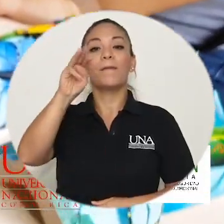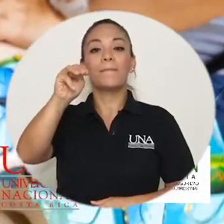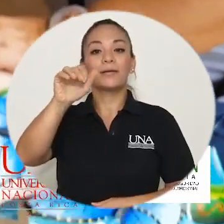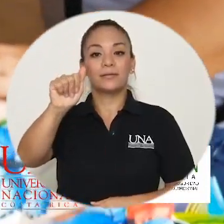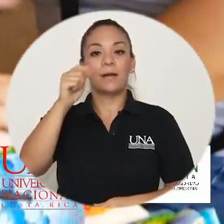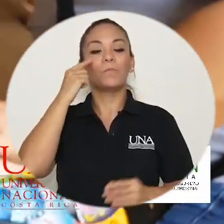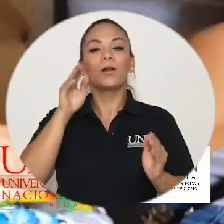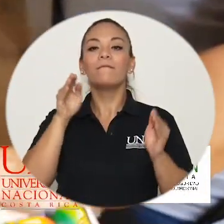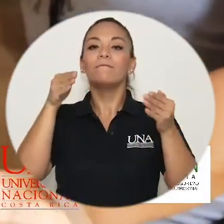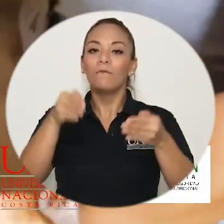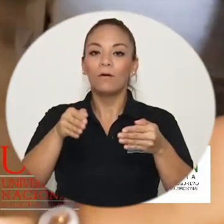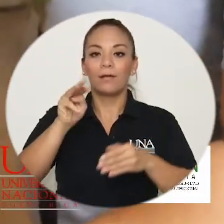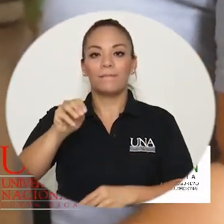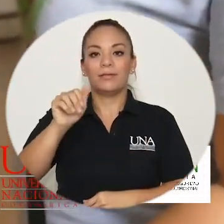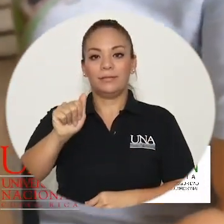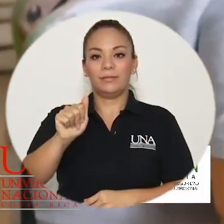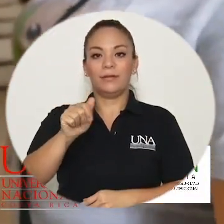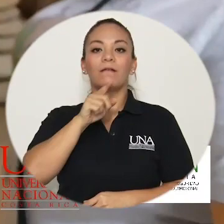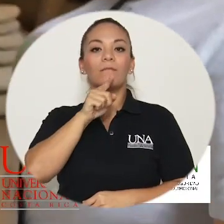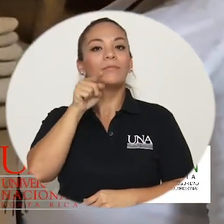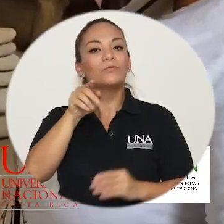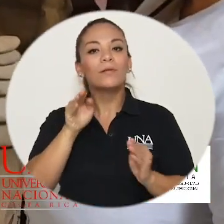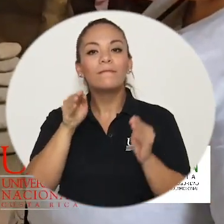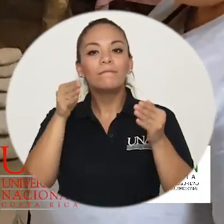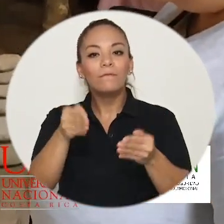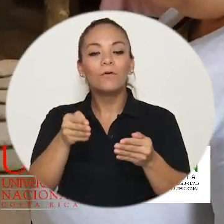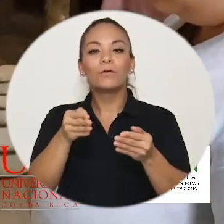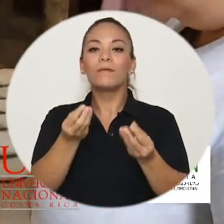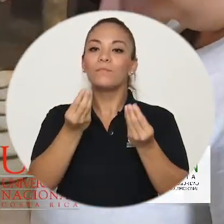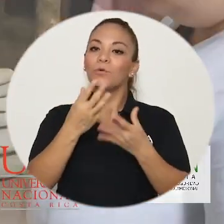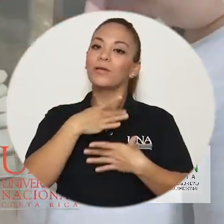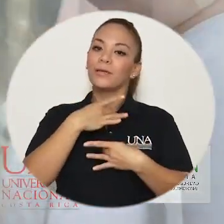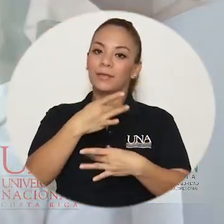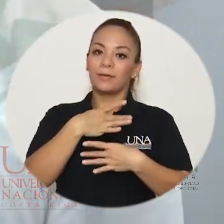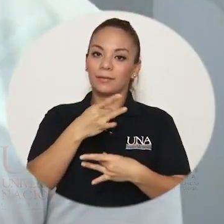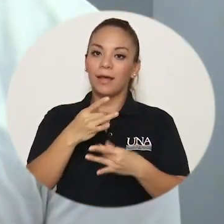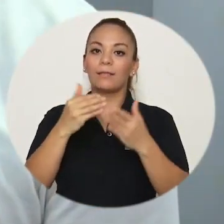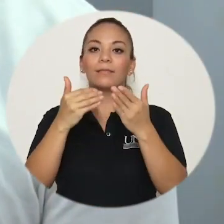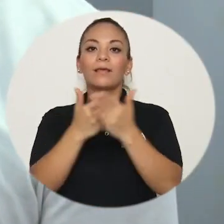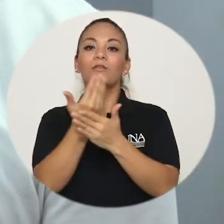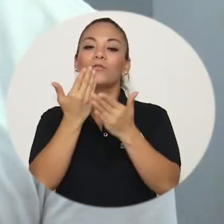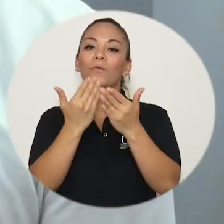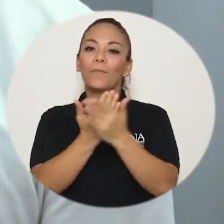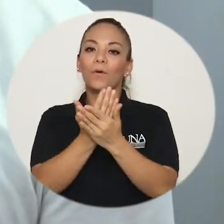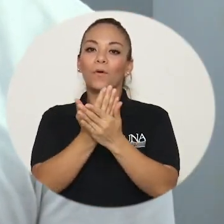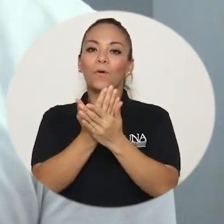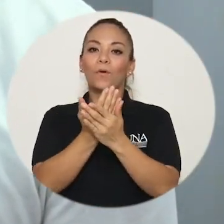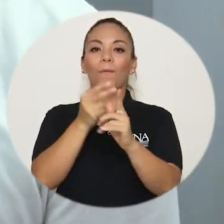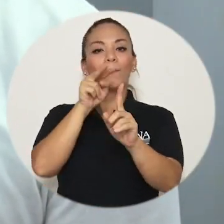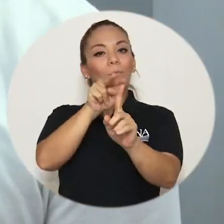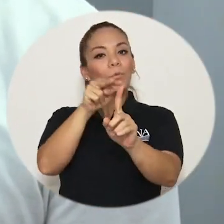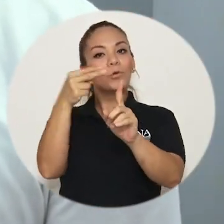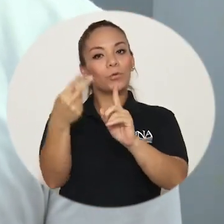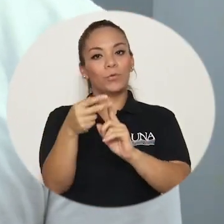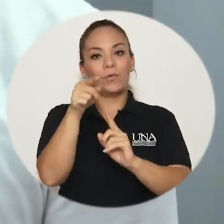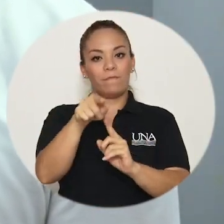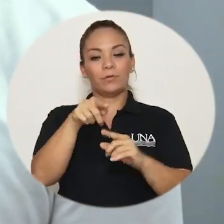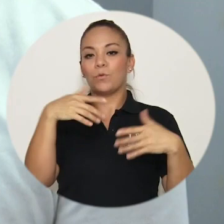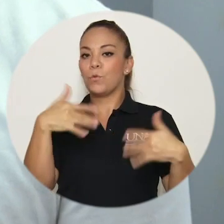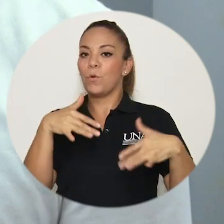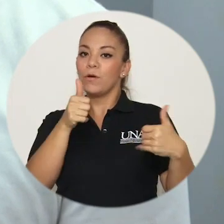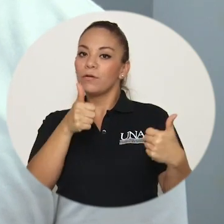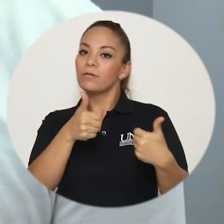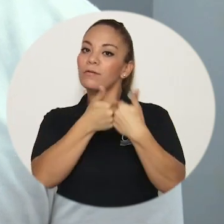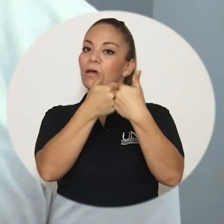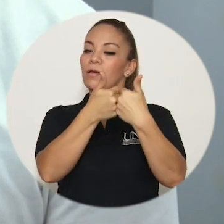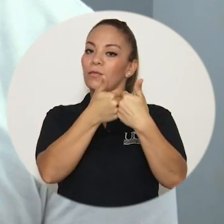Escogí la maestría por el enfoque de la maestría. Es un enfoque bastante interesante e innovador desde el punto de vista del